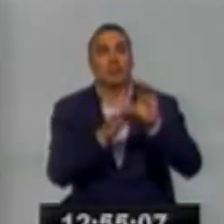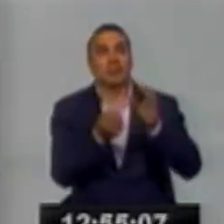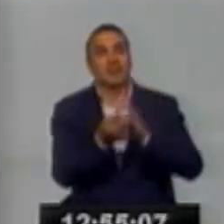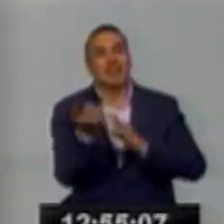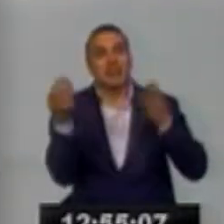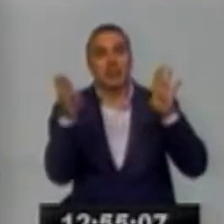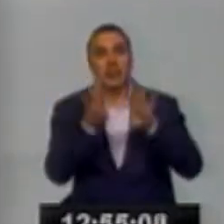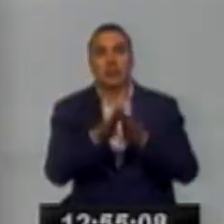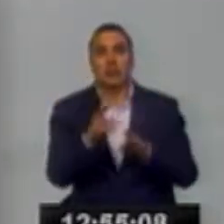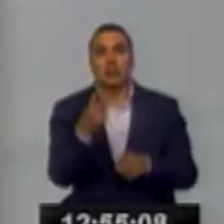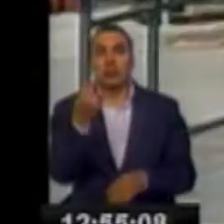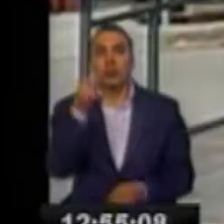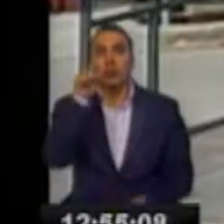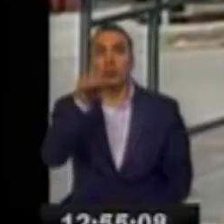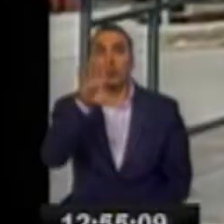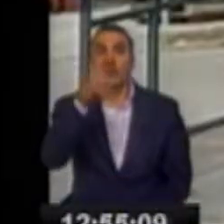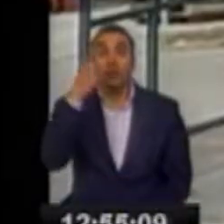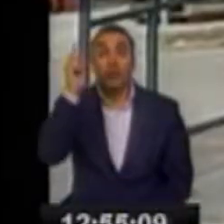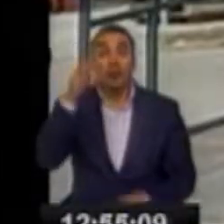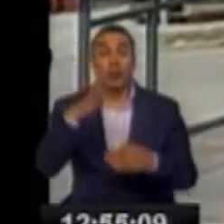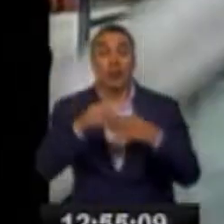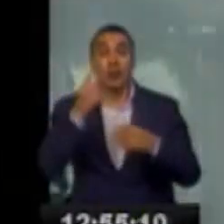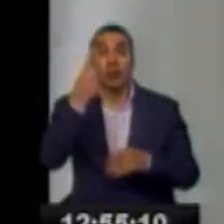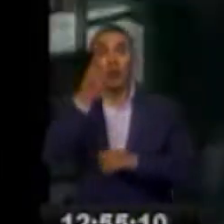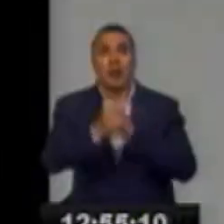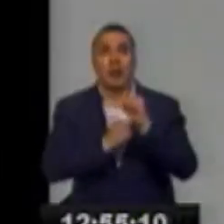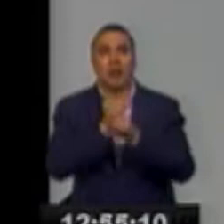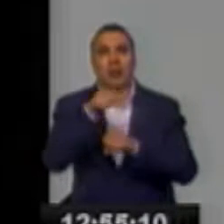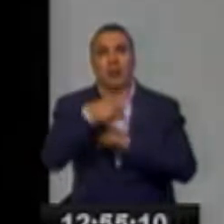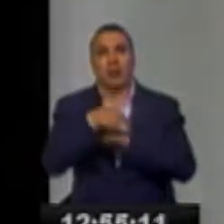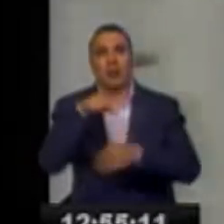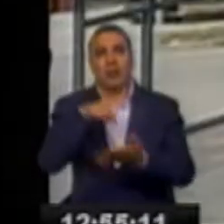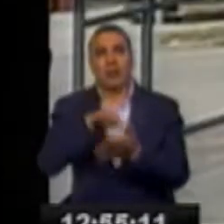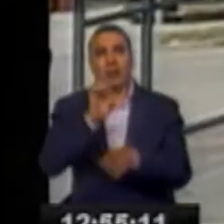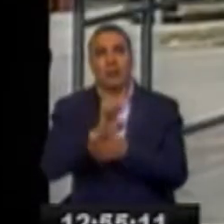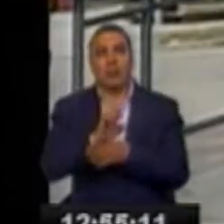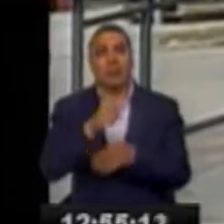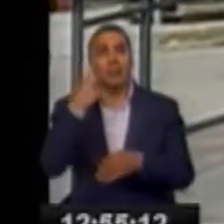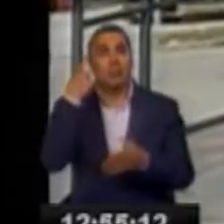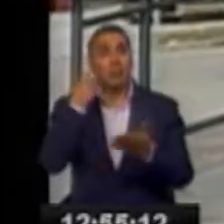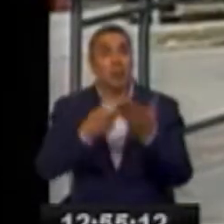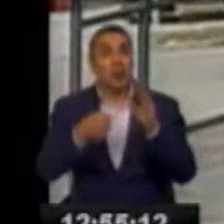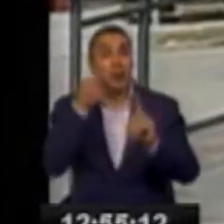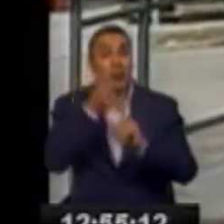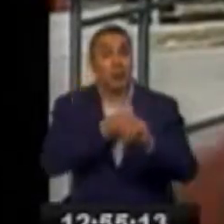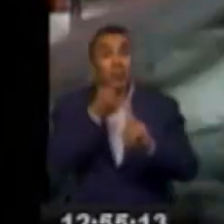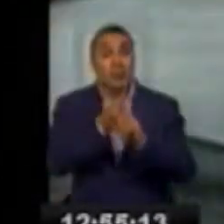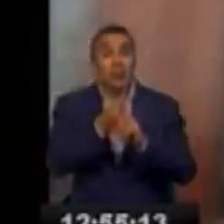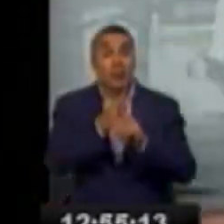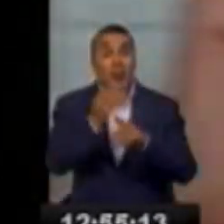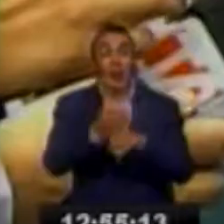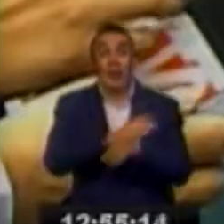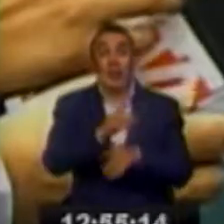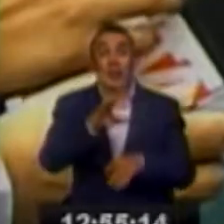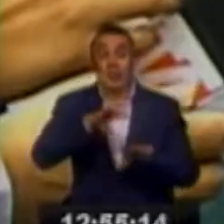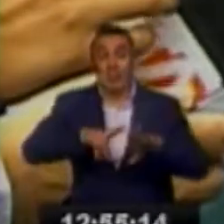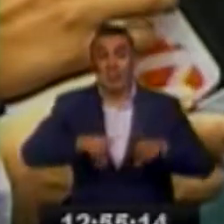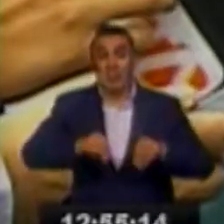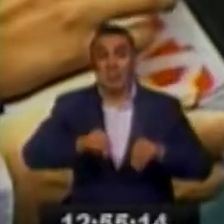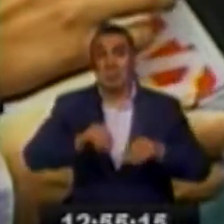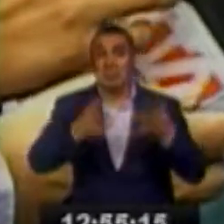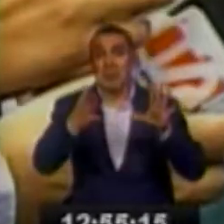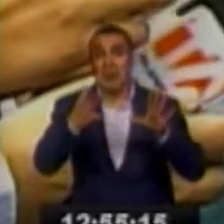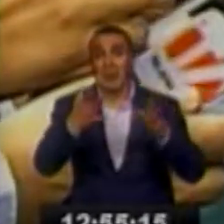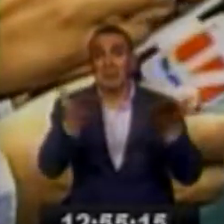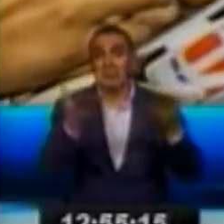costó 12.5 millones de dólares anuales al país y que consideran no combatió la corrupción durante el gobierno anterior. La Asamblea Nacional